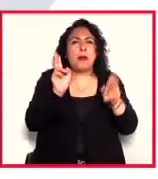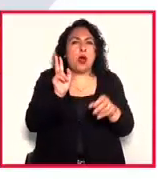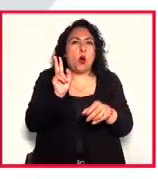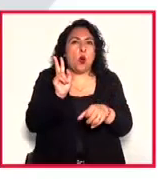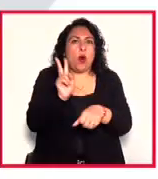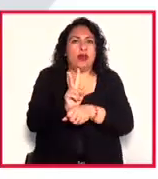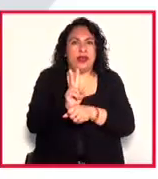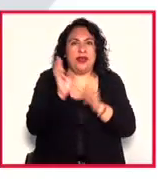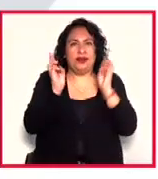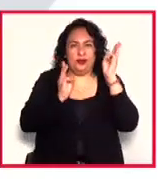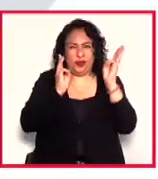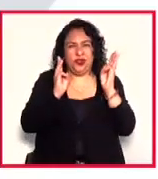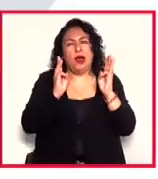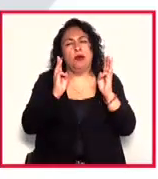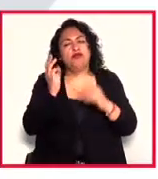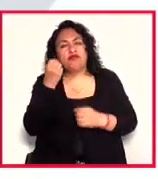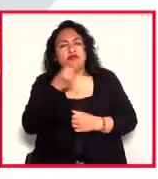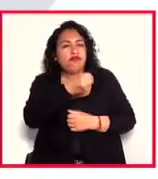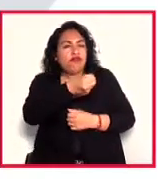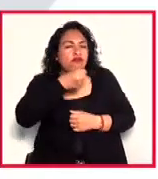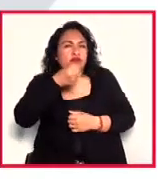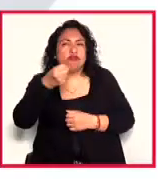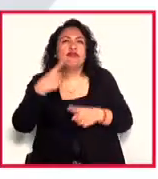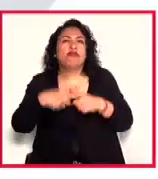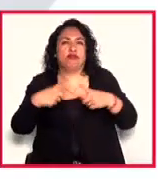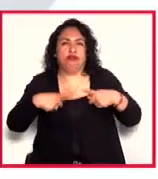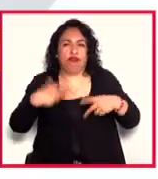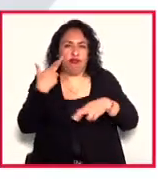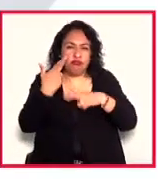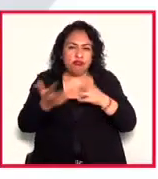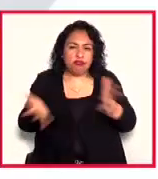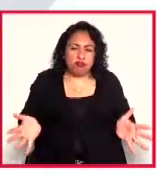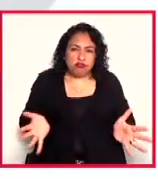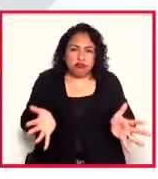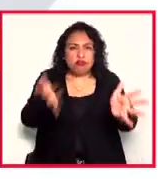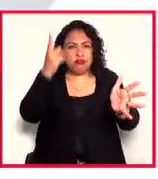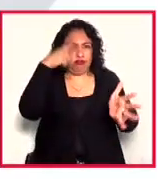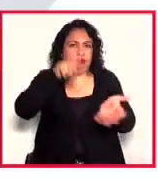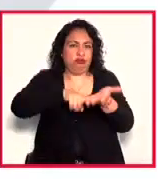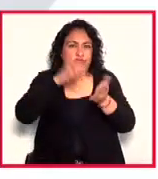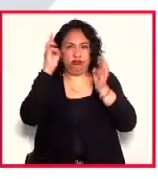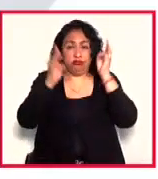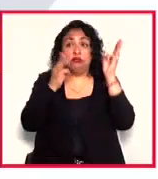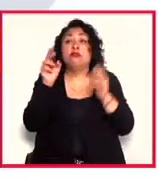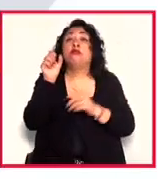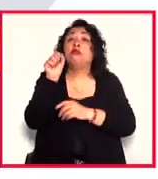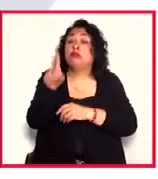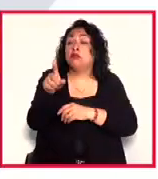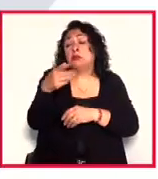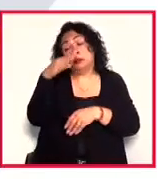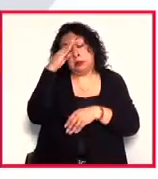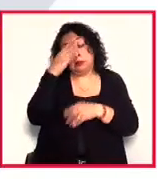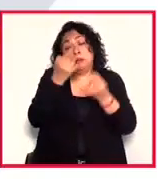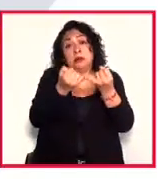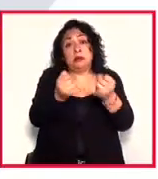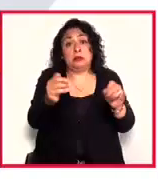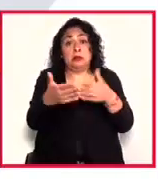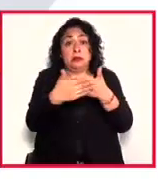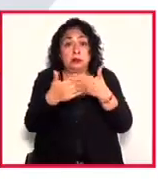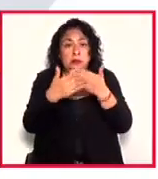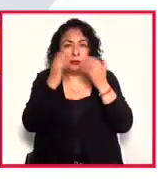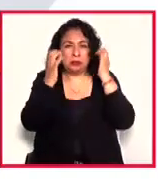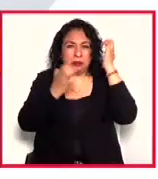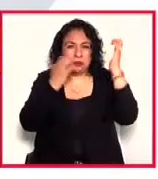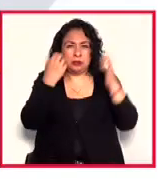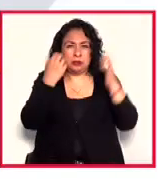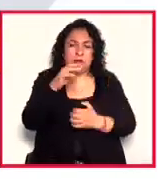charla que reunió las voces de los impulsores y trabajadores de este recinto. Además, se tiene prevista la inauguración de la muestra